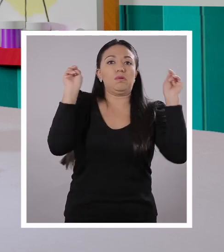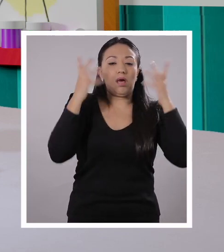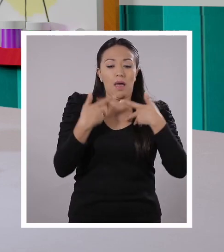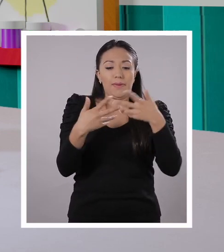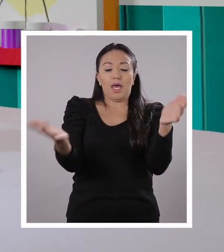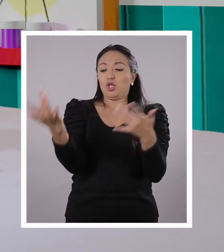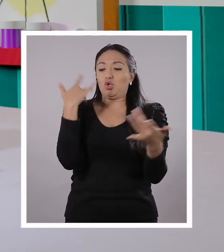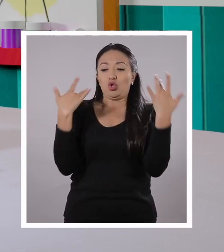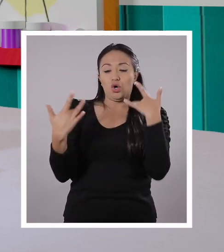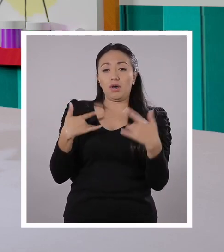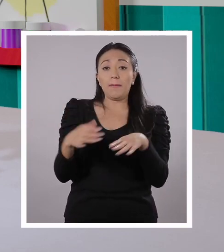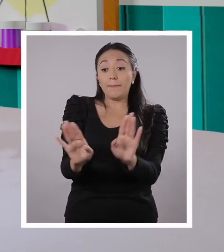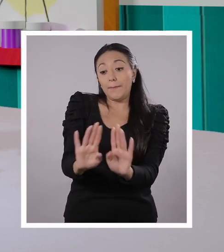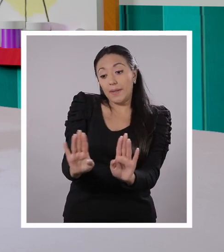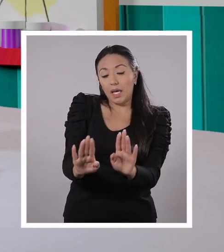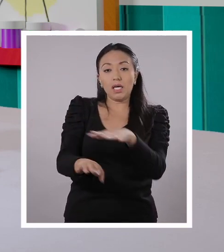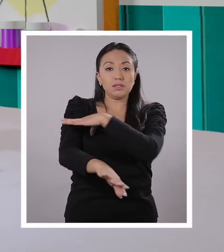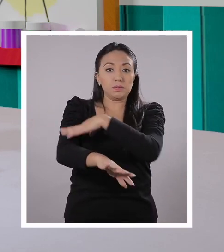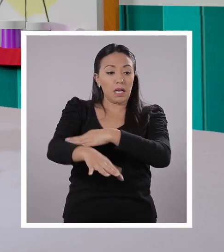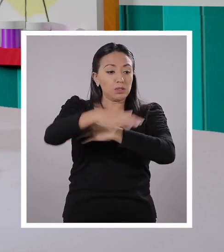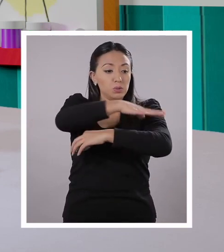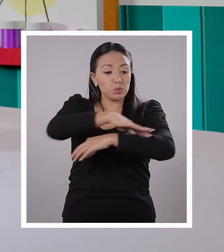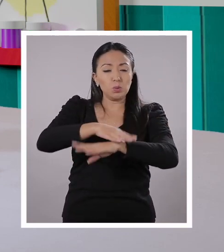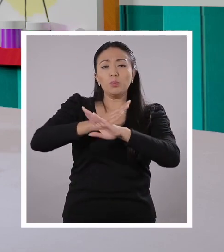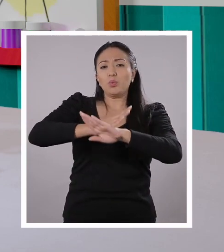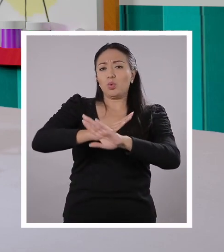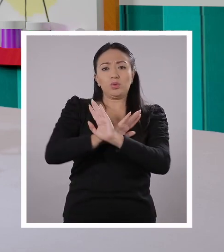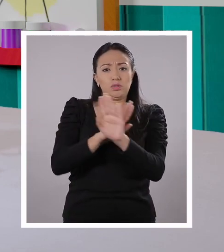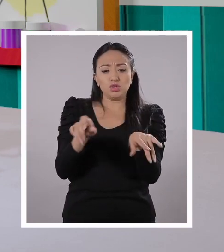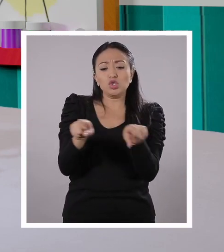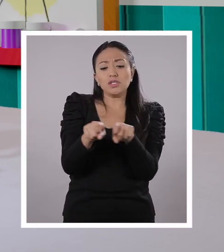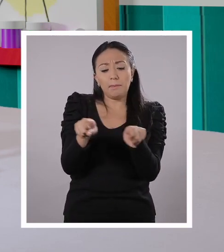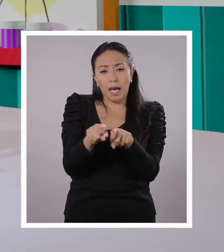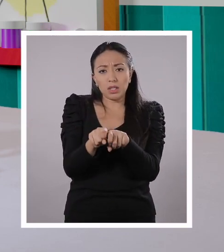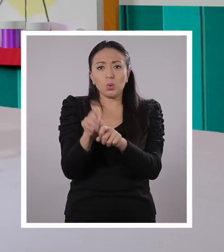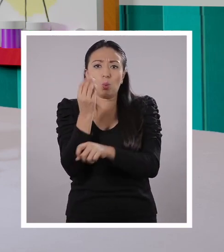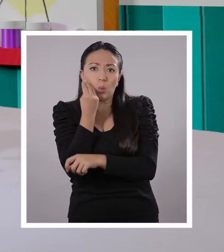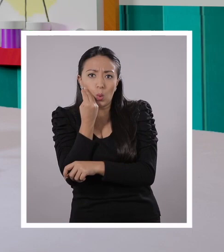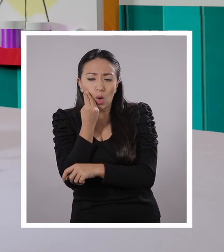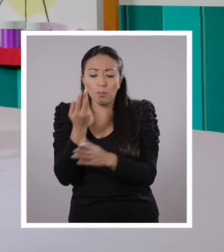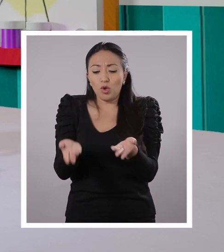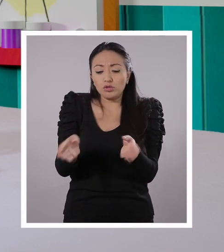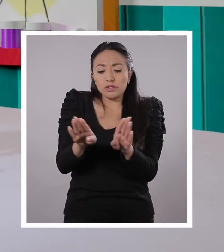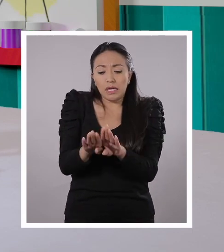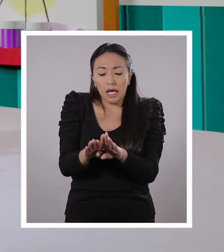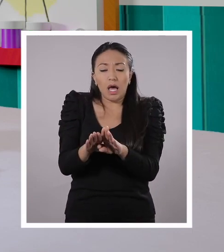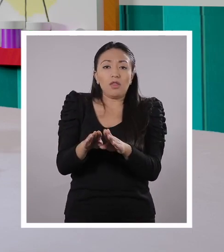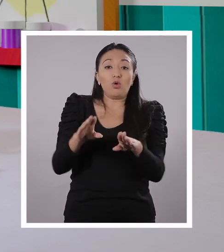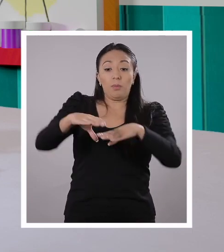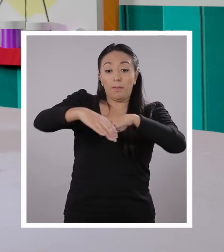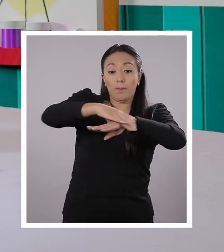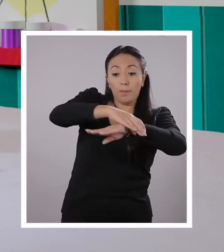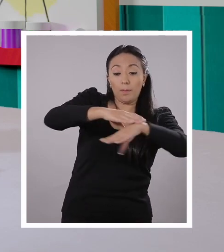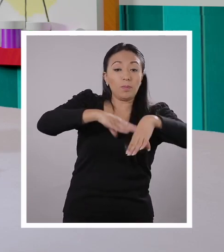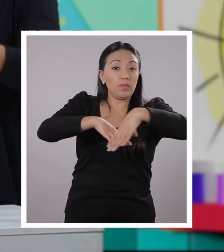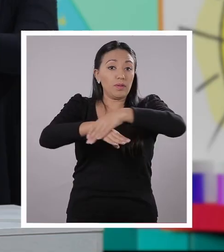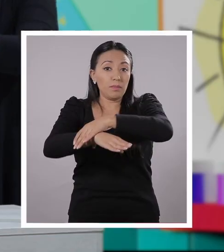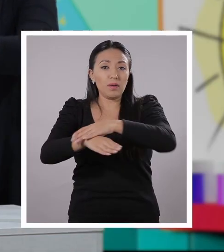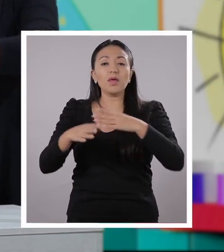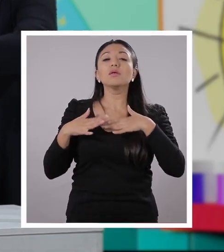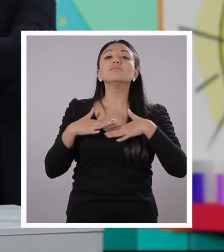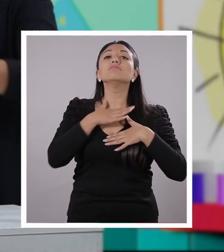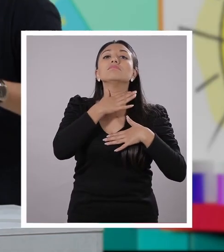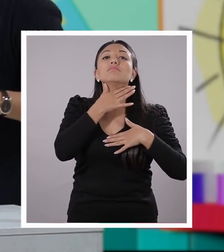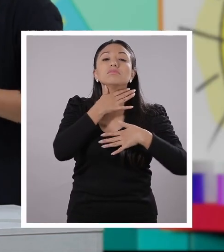expuesto. Ni de los pies, ni de los brazos, ¿sí? Así que usar zapatos deportivos, zapatos cerrados, medias y